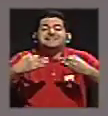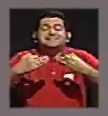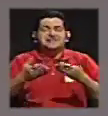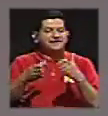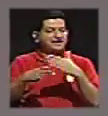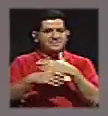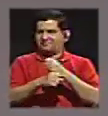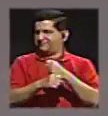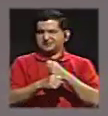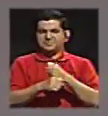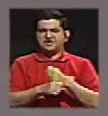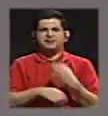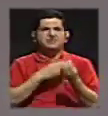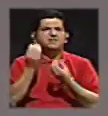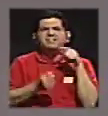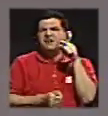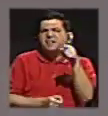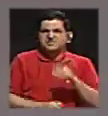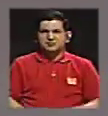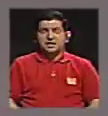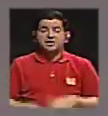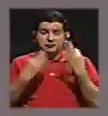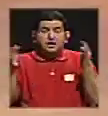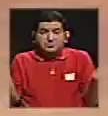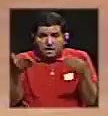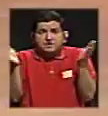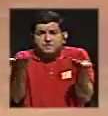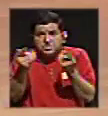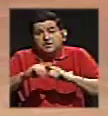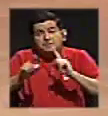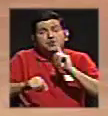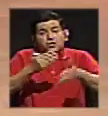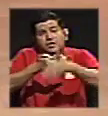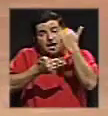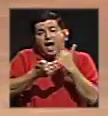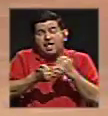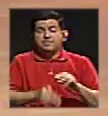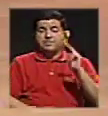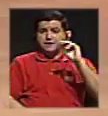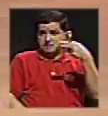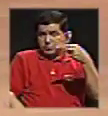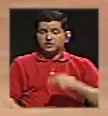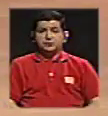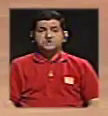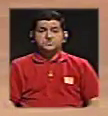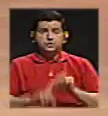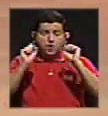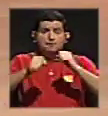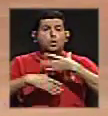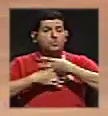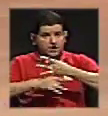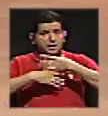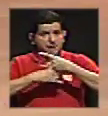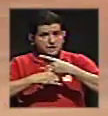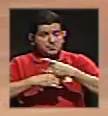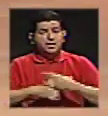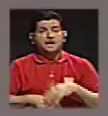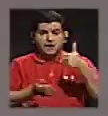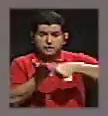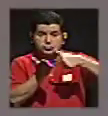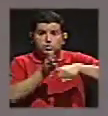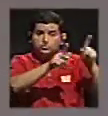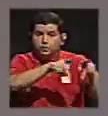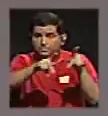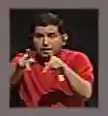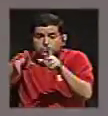hacerlo qué podemos hacer con esa motivarlos pero como le decía antes Mauricio eh quien puede entusiasmar el voto de los